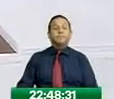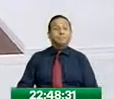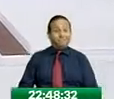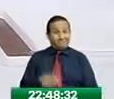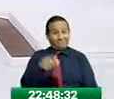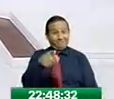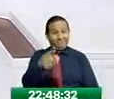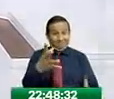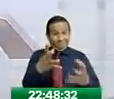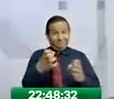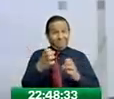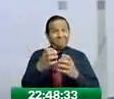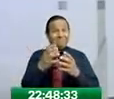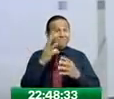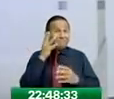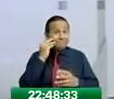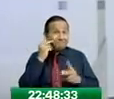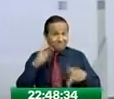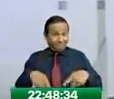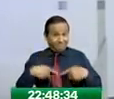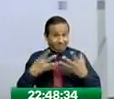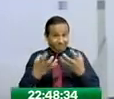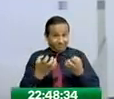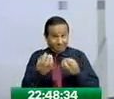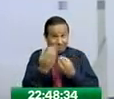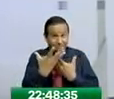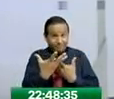Recuerde escribirnos al número de WhatsApp